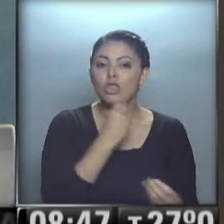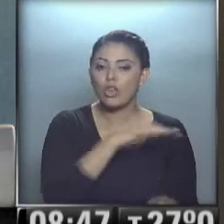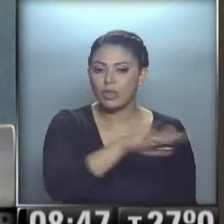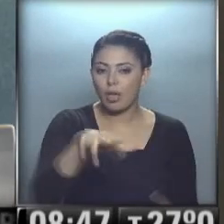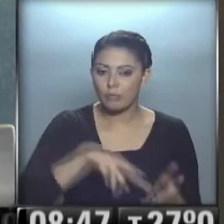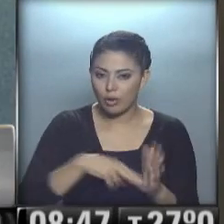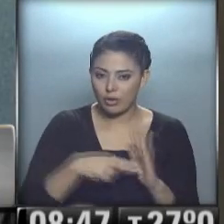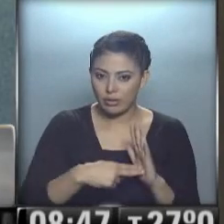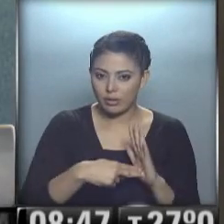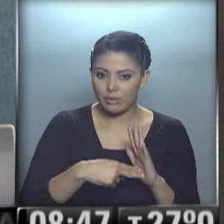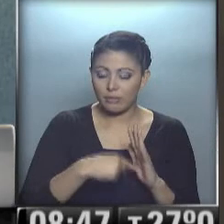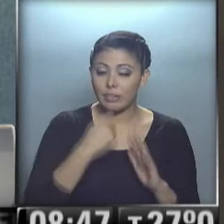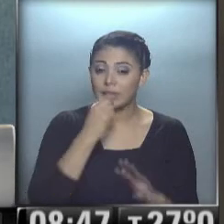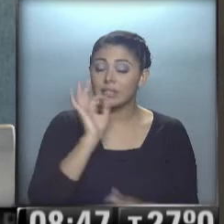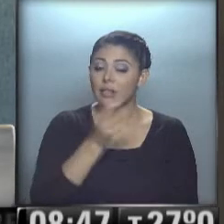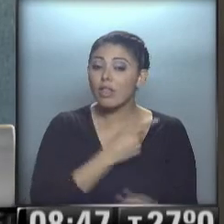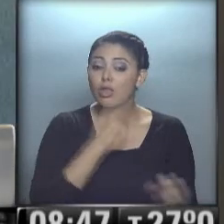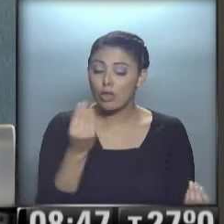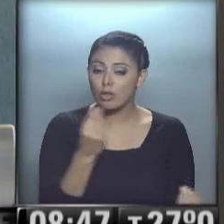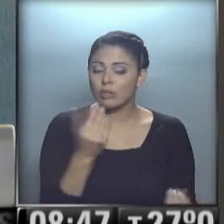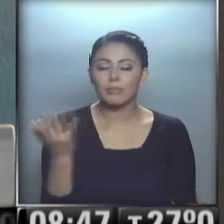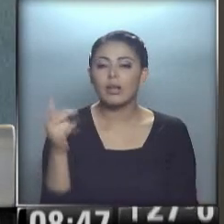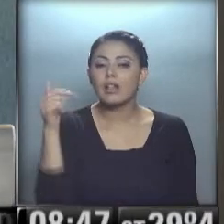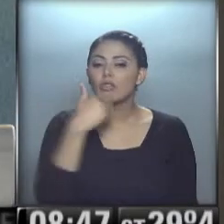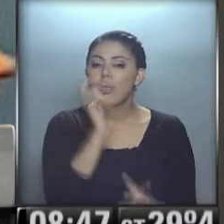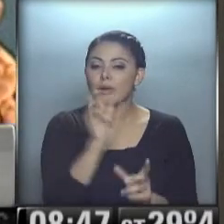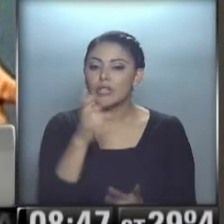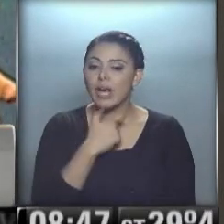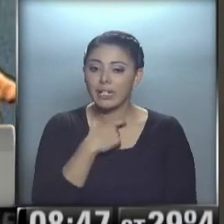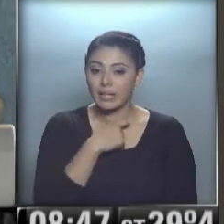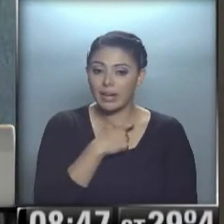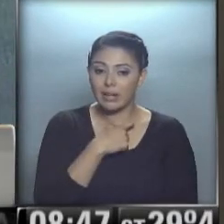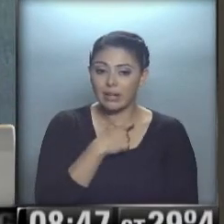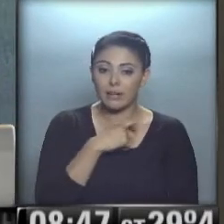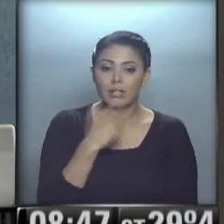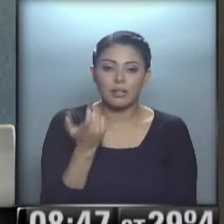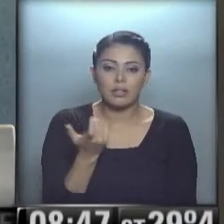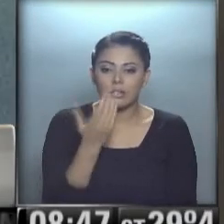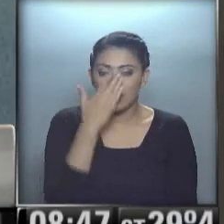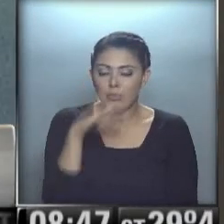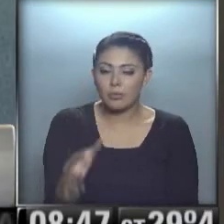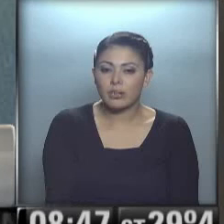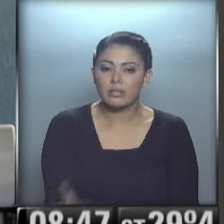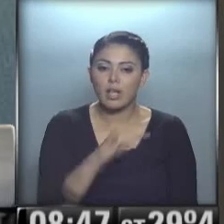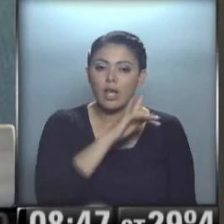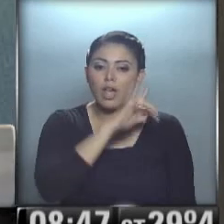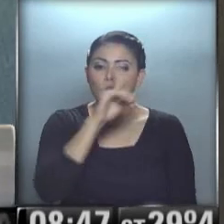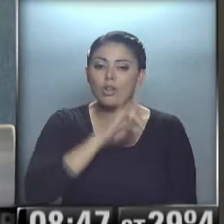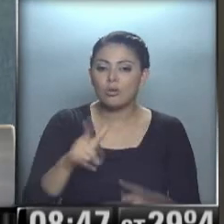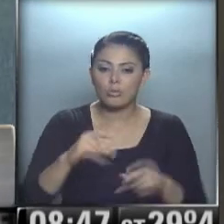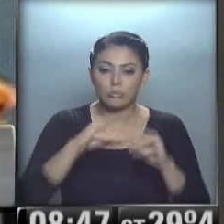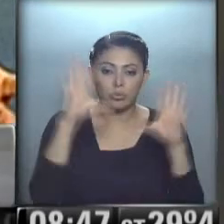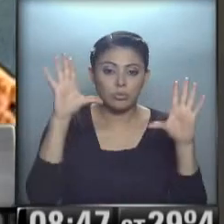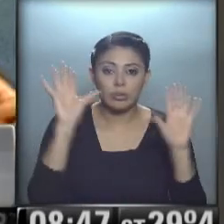y a partir de esa manifestación de los lugares, porque lo que la gente quiere, en definitiva, es que se le restaure el servicio